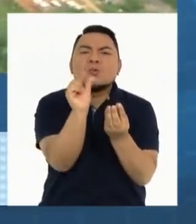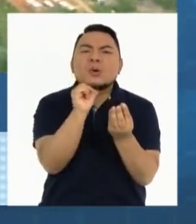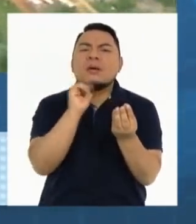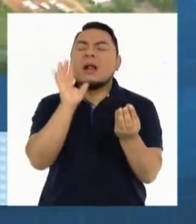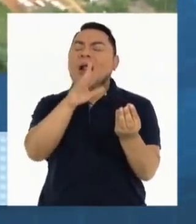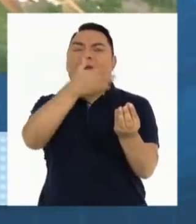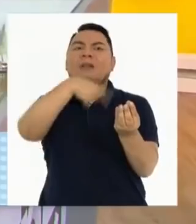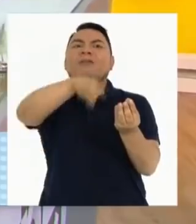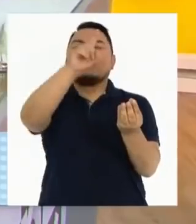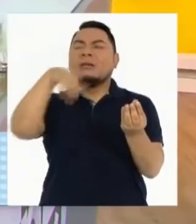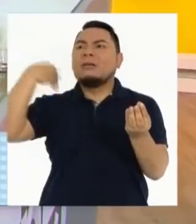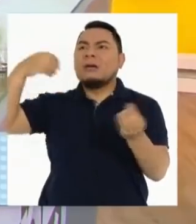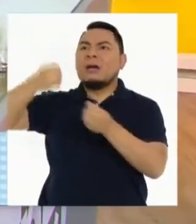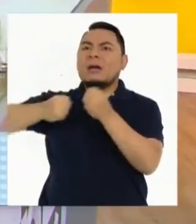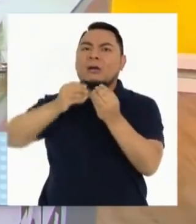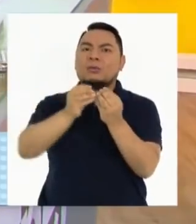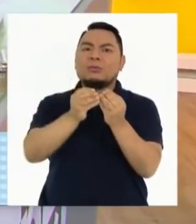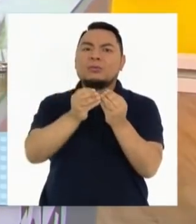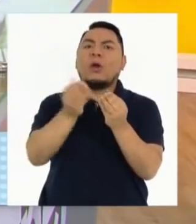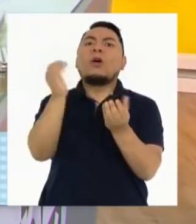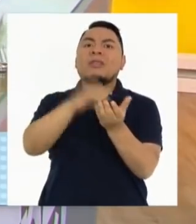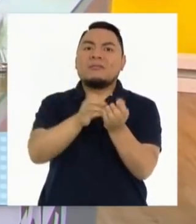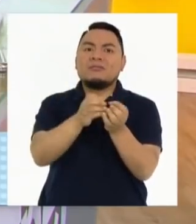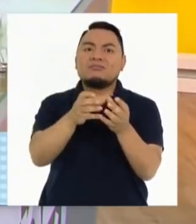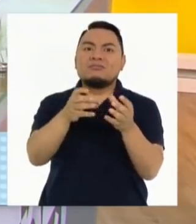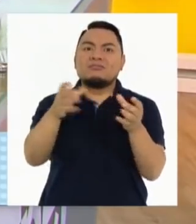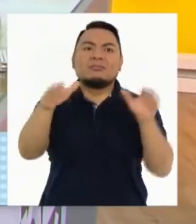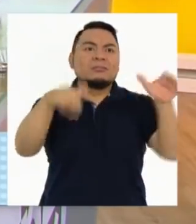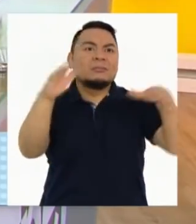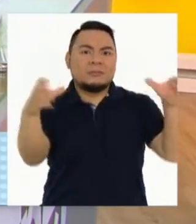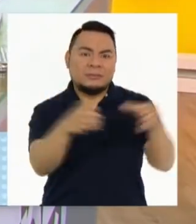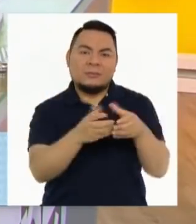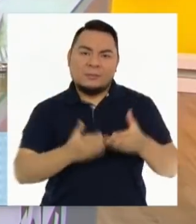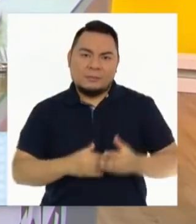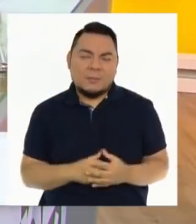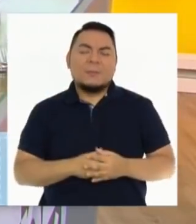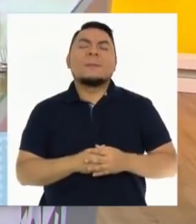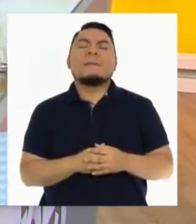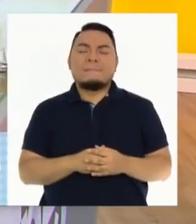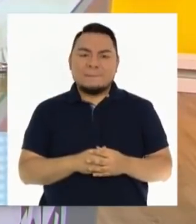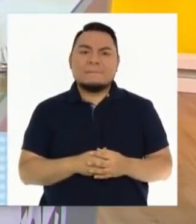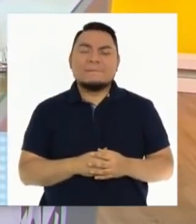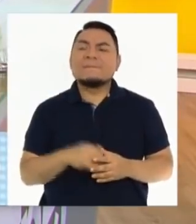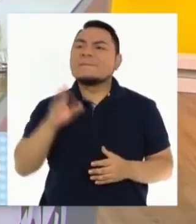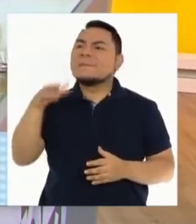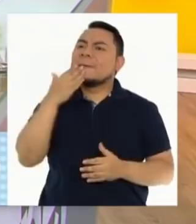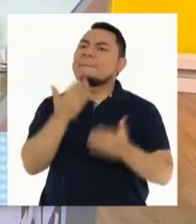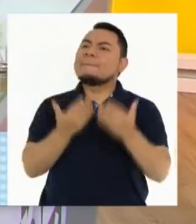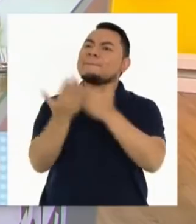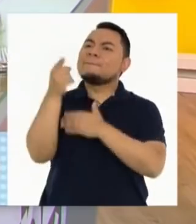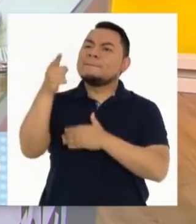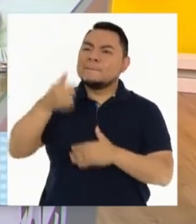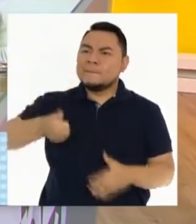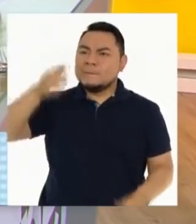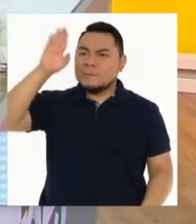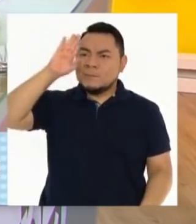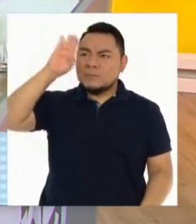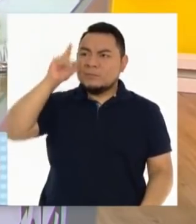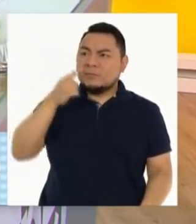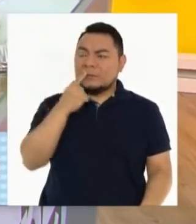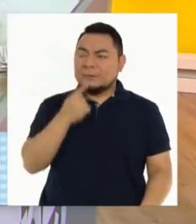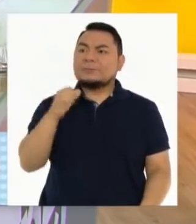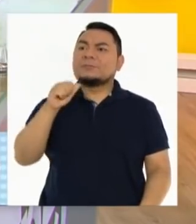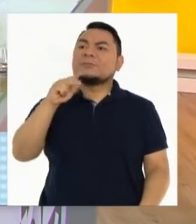Hay una muy pregunta bien. De Paola en el estudio. Paola, sí, te escuchamos. Sí, muy buenos días. Por supuesto, saludamos también al jefe de Comando Conjunto, al